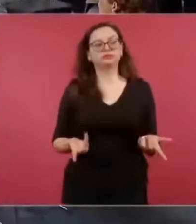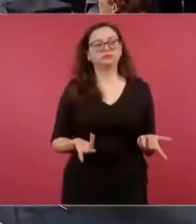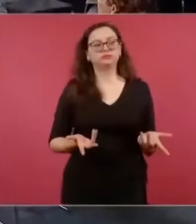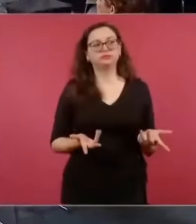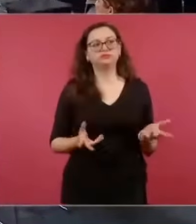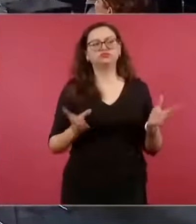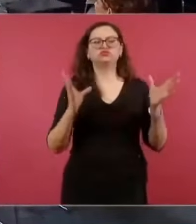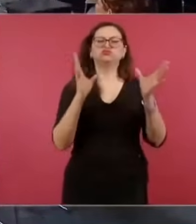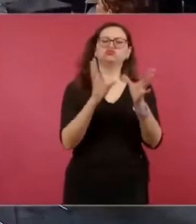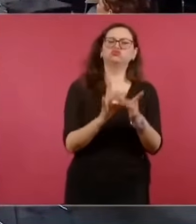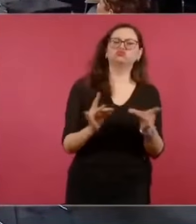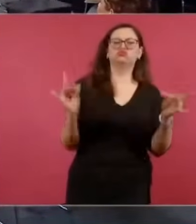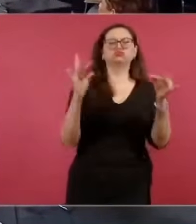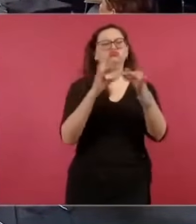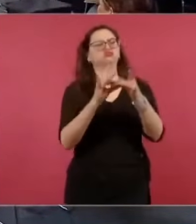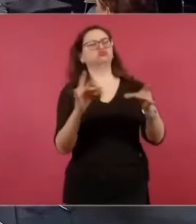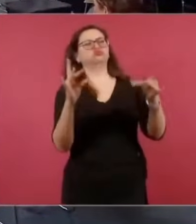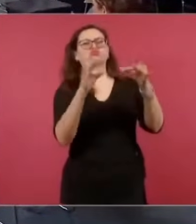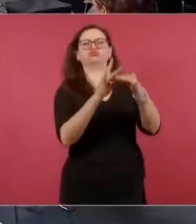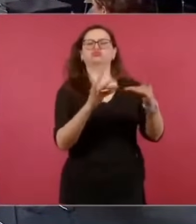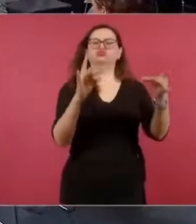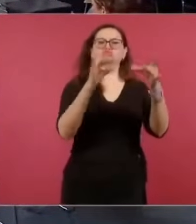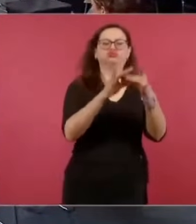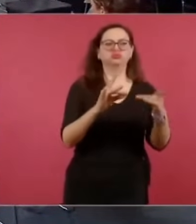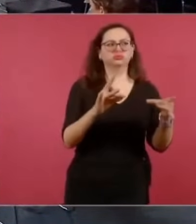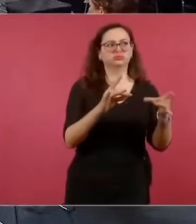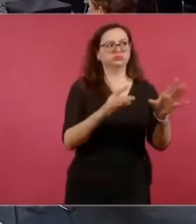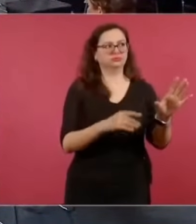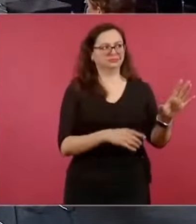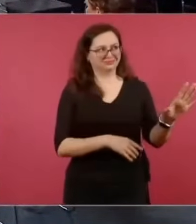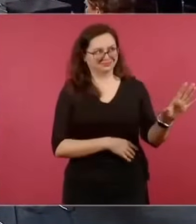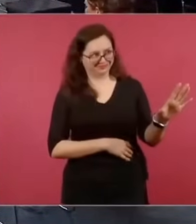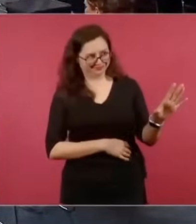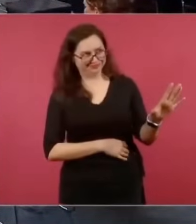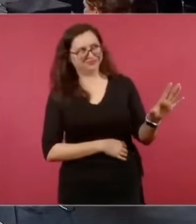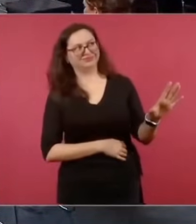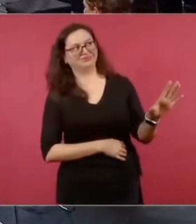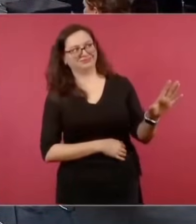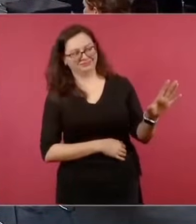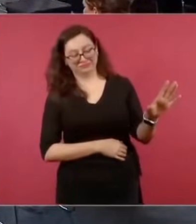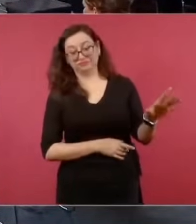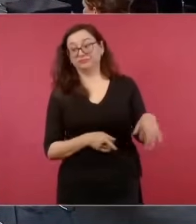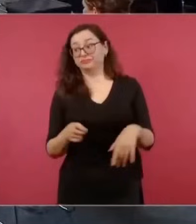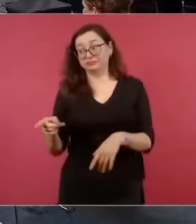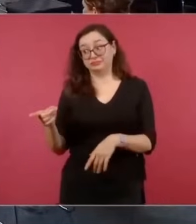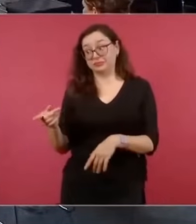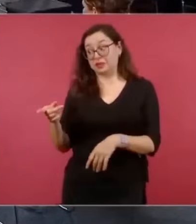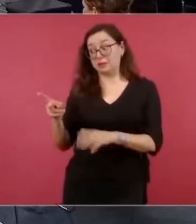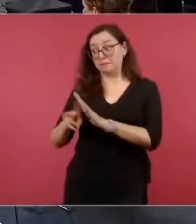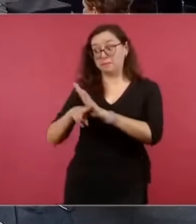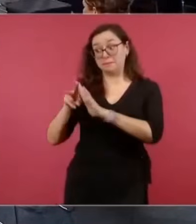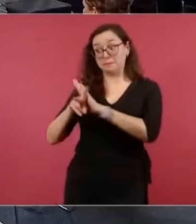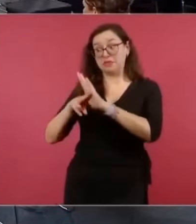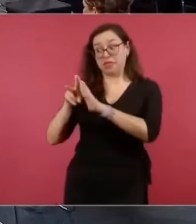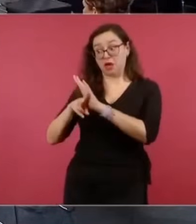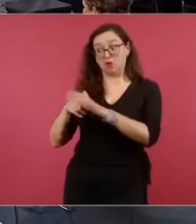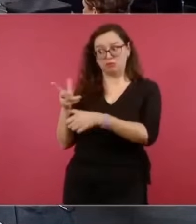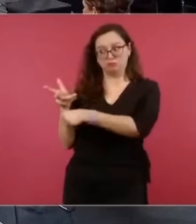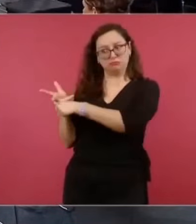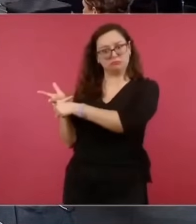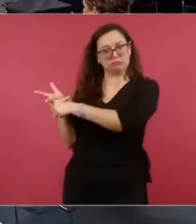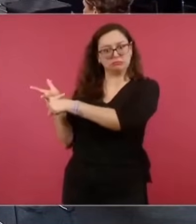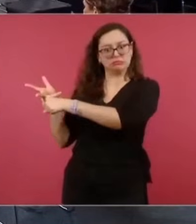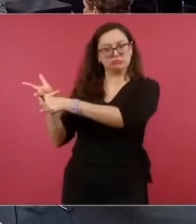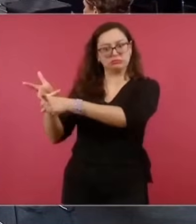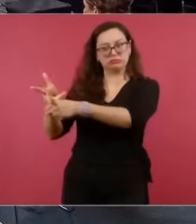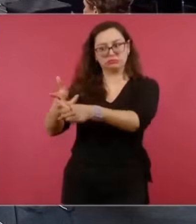prepara un video, porque lo vamos a requerir, y en horas estaba el